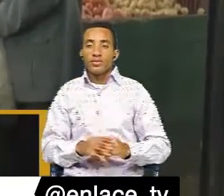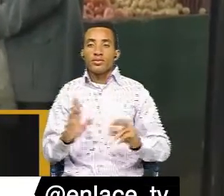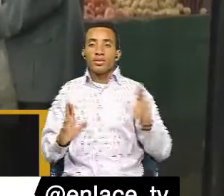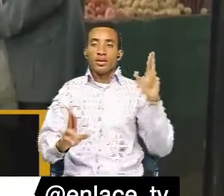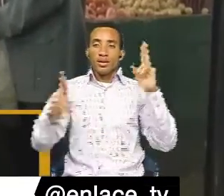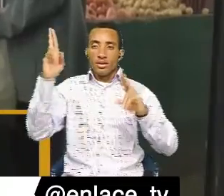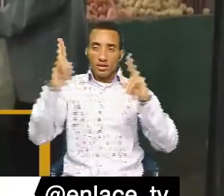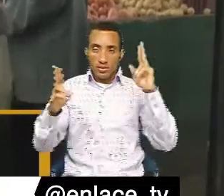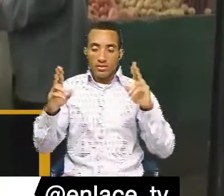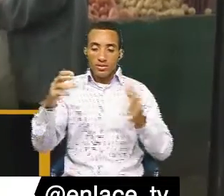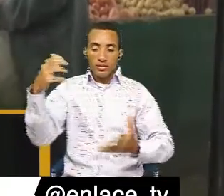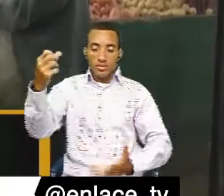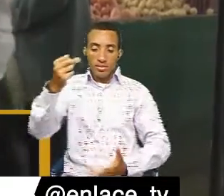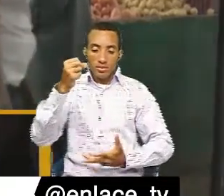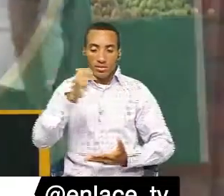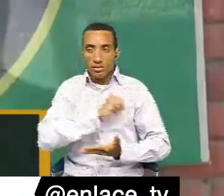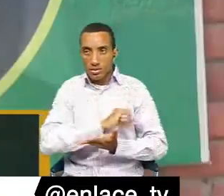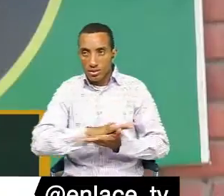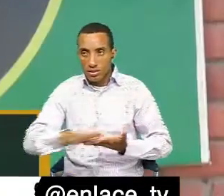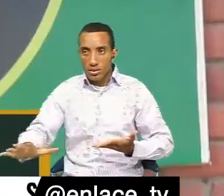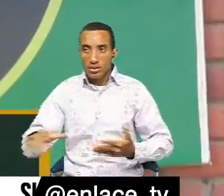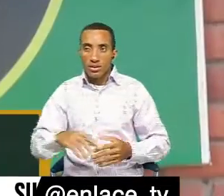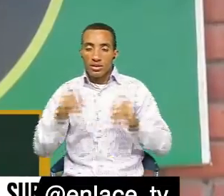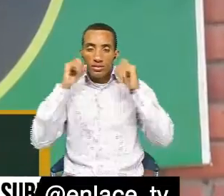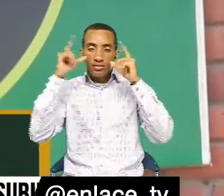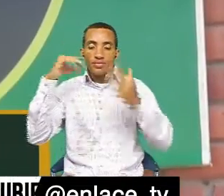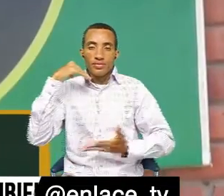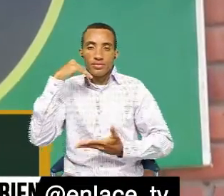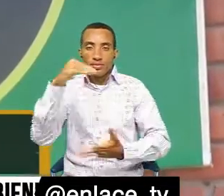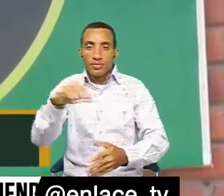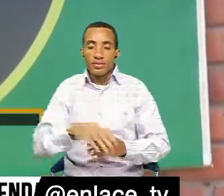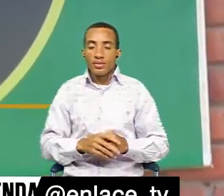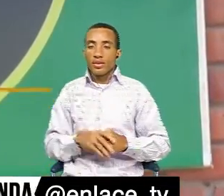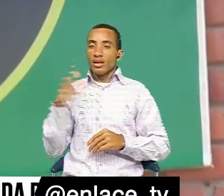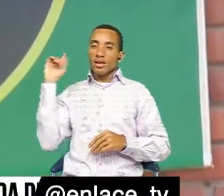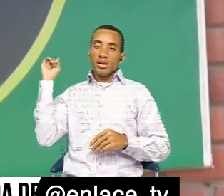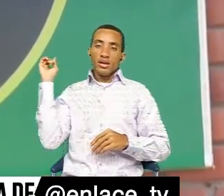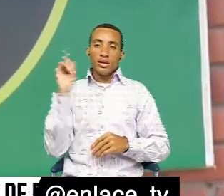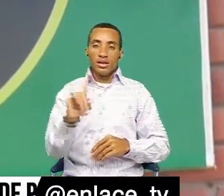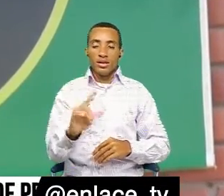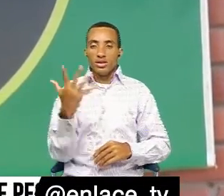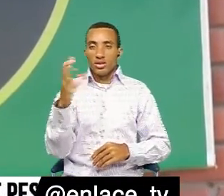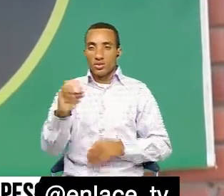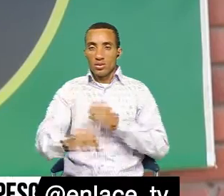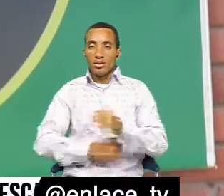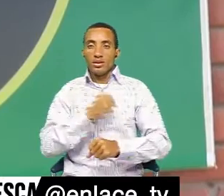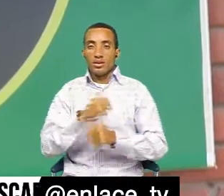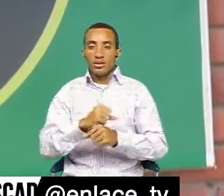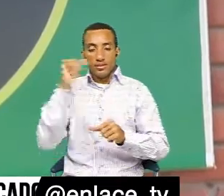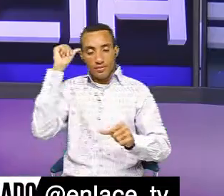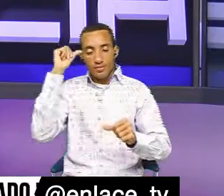mercados gratis y premios sorpresas se entregarán en el marco de las bodas de oro de la plaza de mercado de Torcoroma.